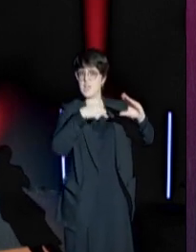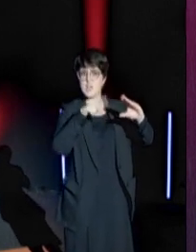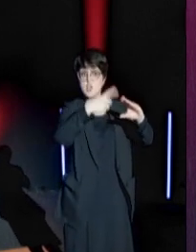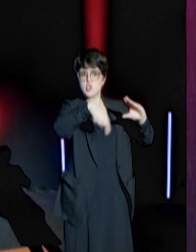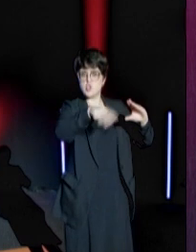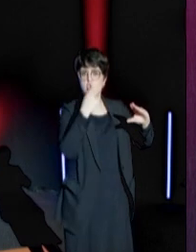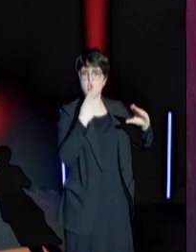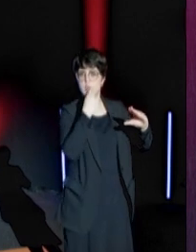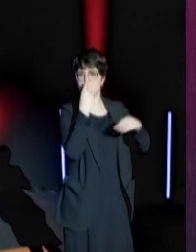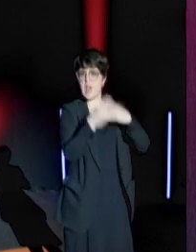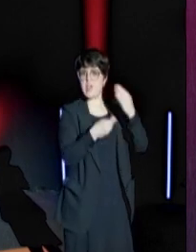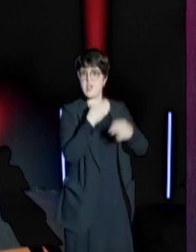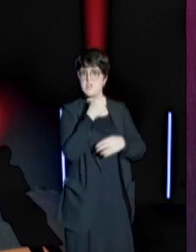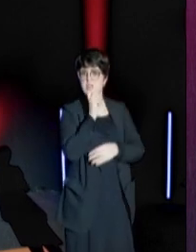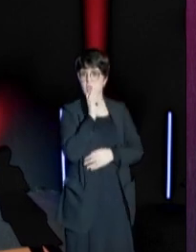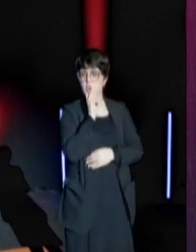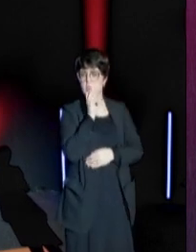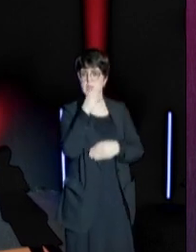within